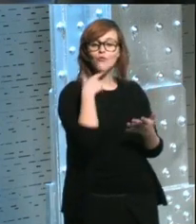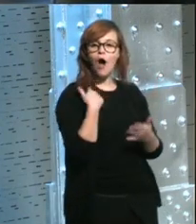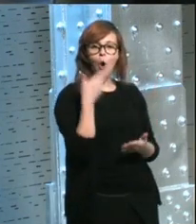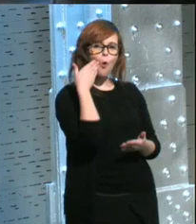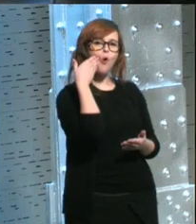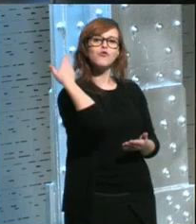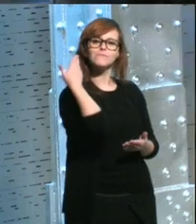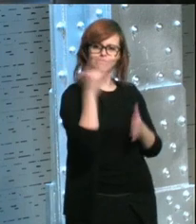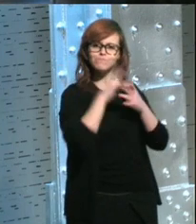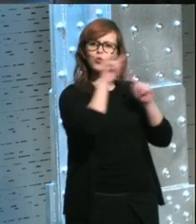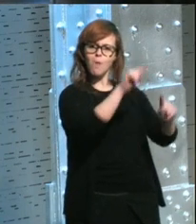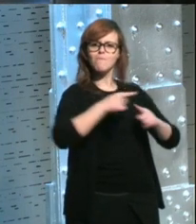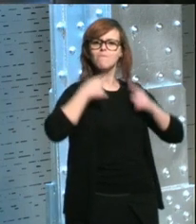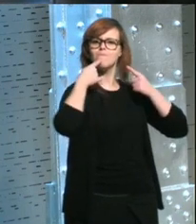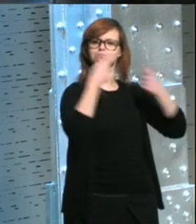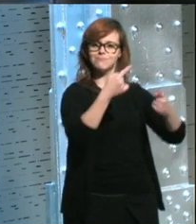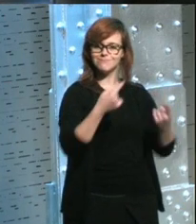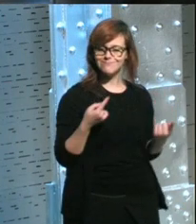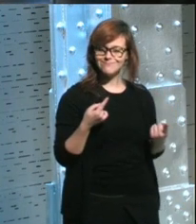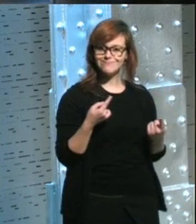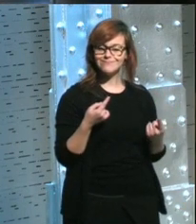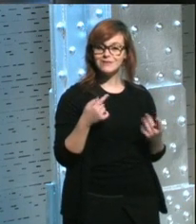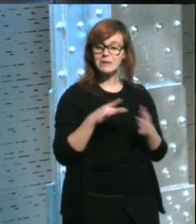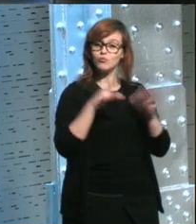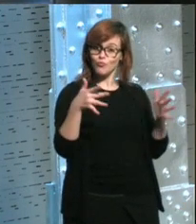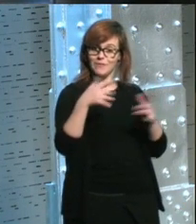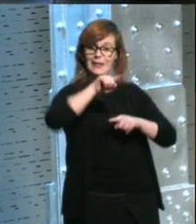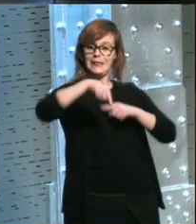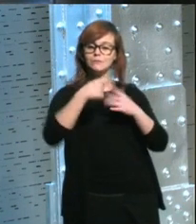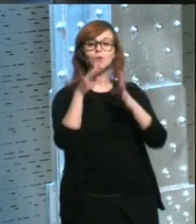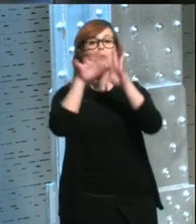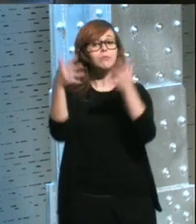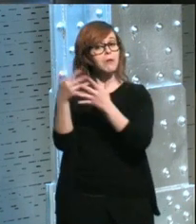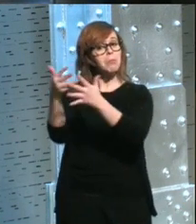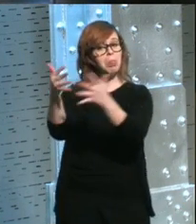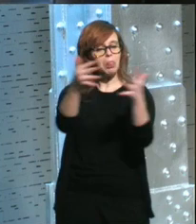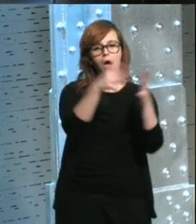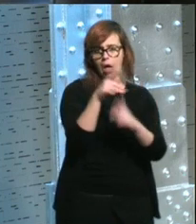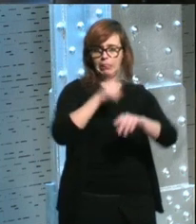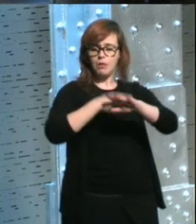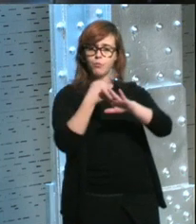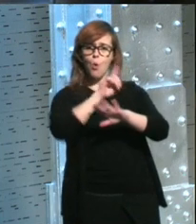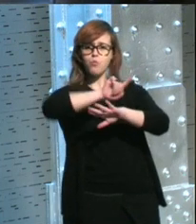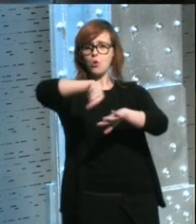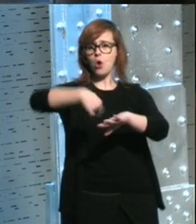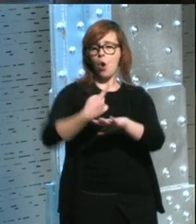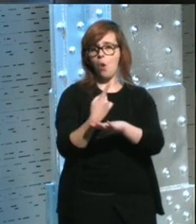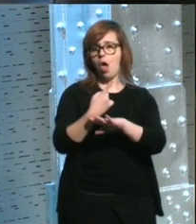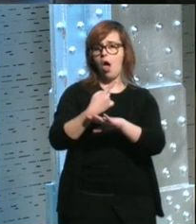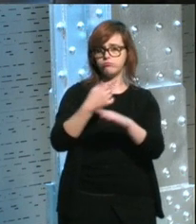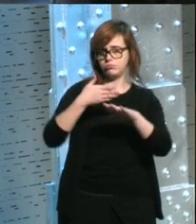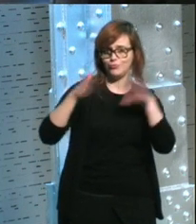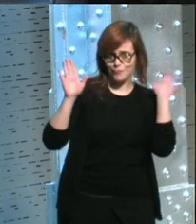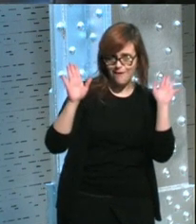empezar con la bola del mundo y se va pasando la bola del mundo como... Será una cosa divertida. Tenemos tiempo, una hora de todo el tiempo para